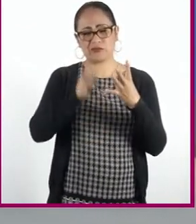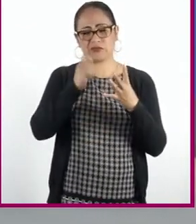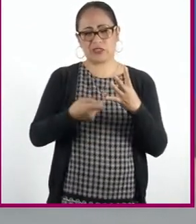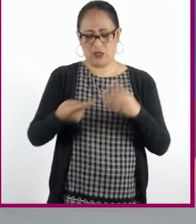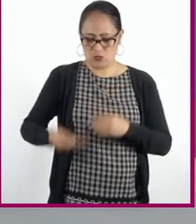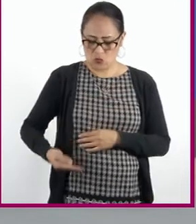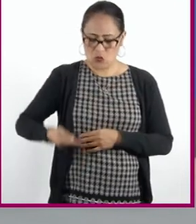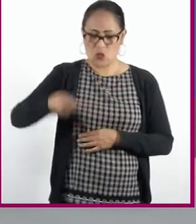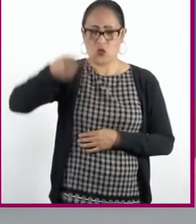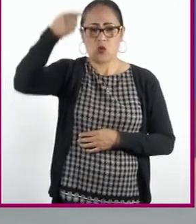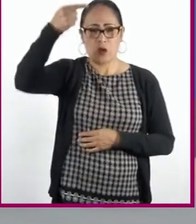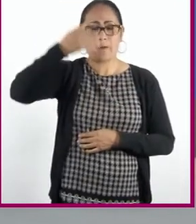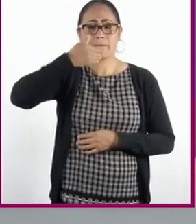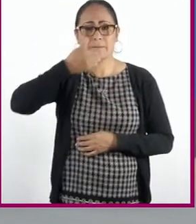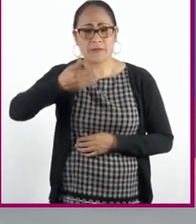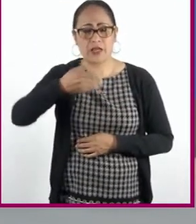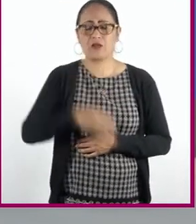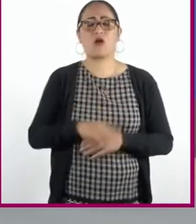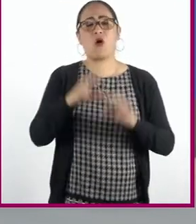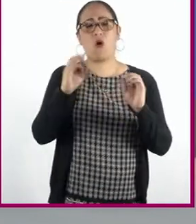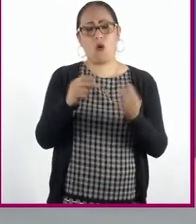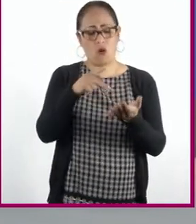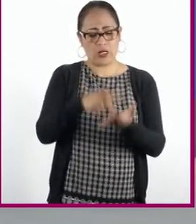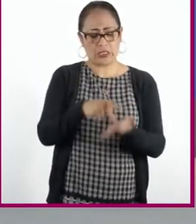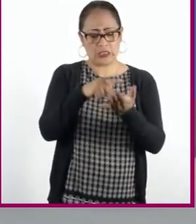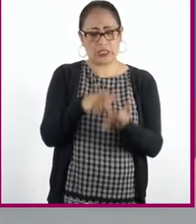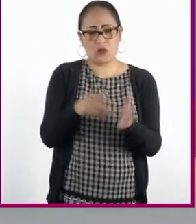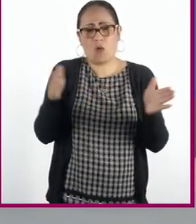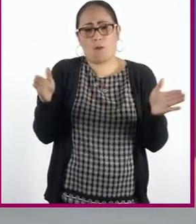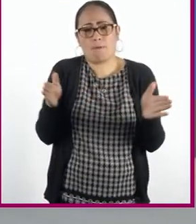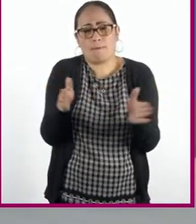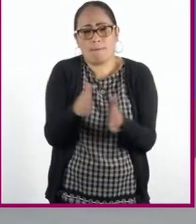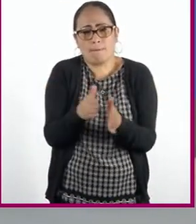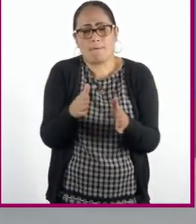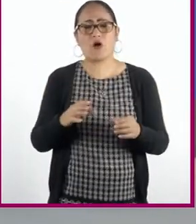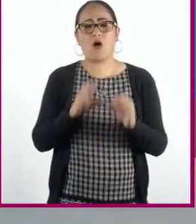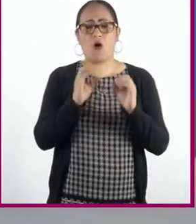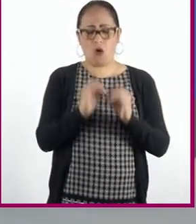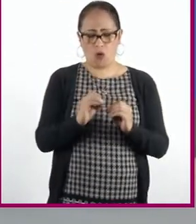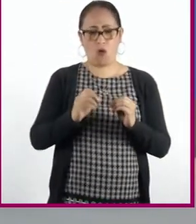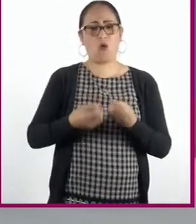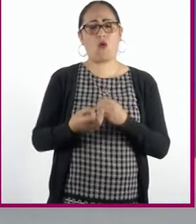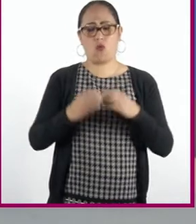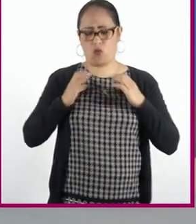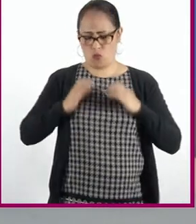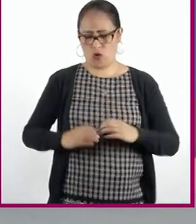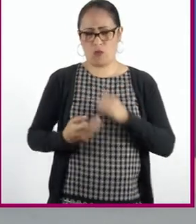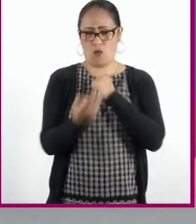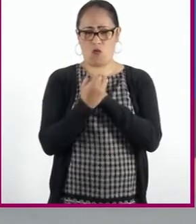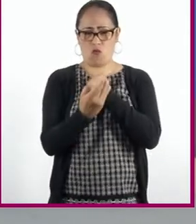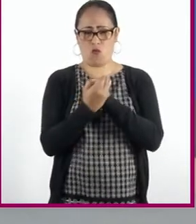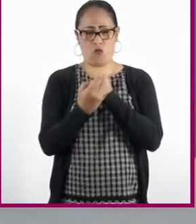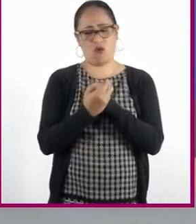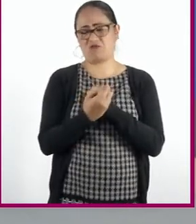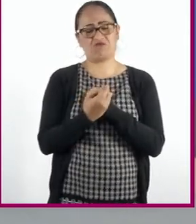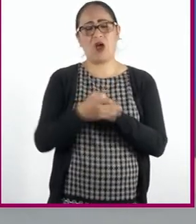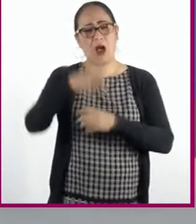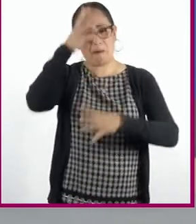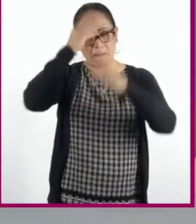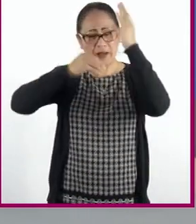en el crecimiento, como bajo peso para la estatura, bajas defensas, trastornos de aprendizaje, pérdida de